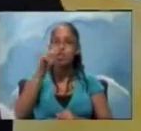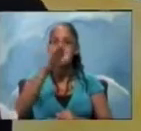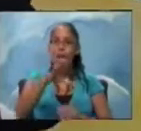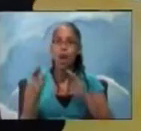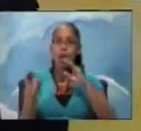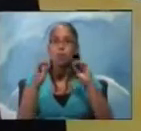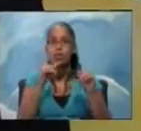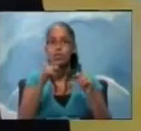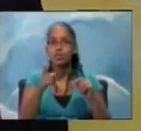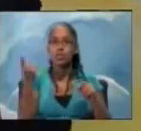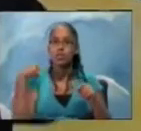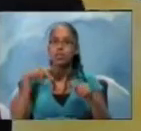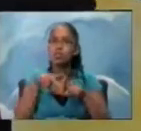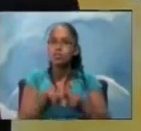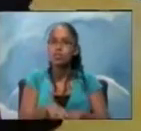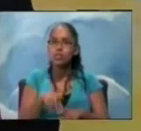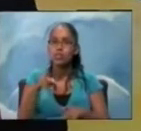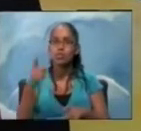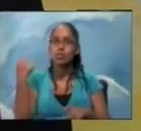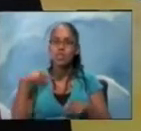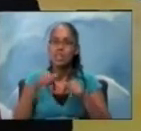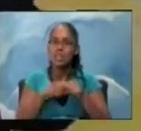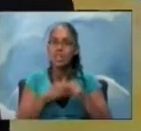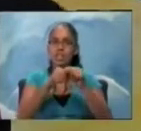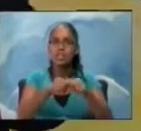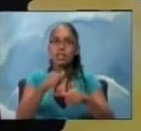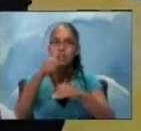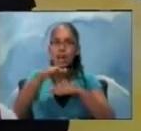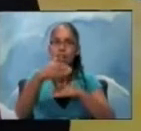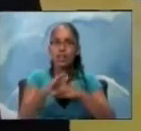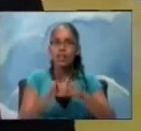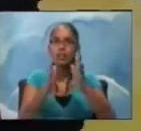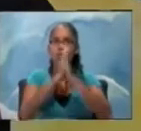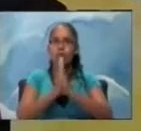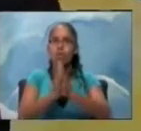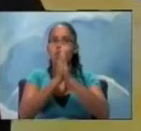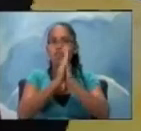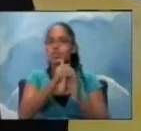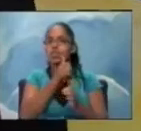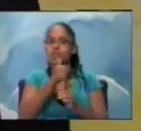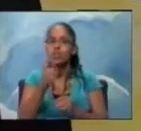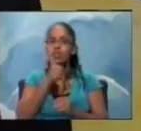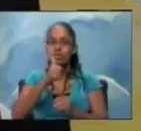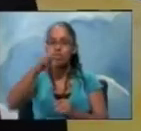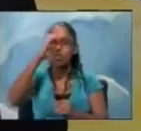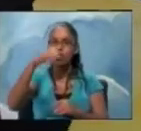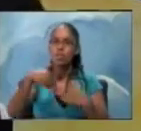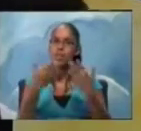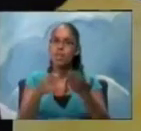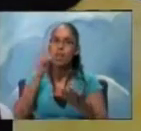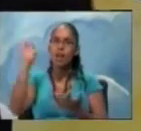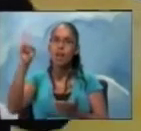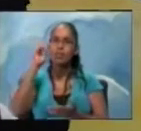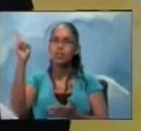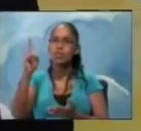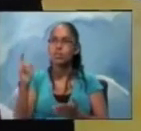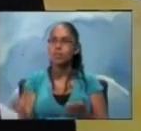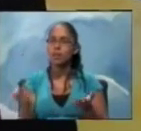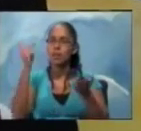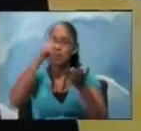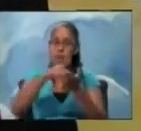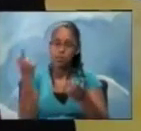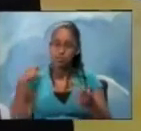qué dejarse amilanar. Usted tiene que seguir adelante en oración y en ayuno, y Dios le va a dar la victoria. Se van a levantar, va a